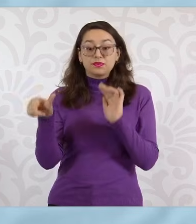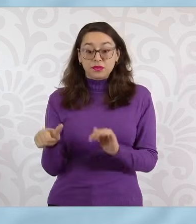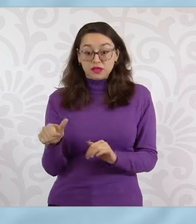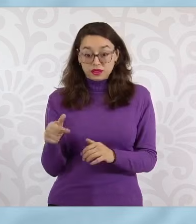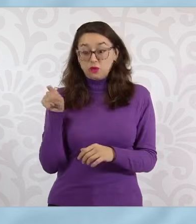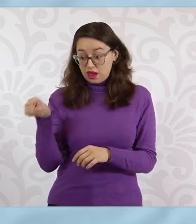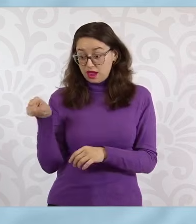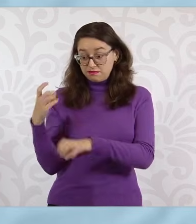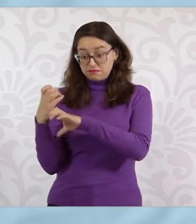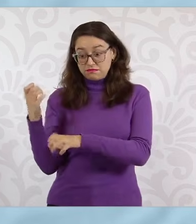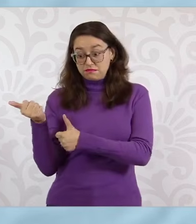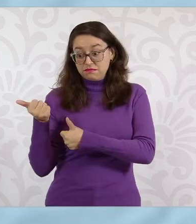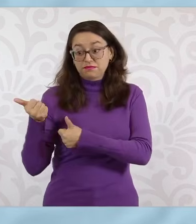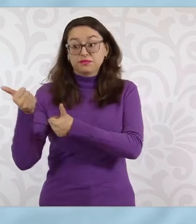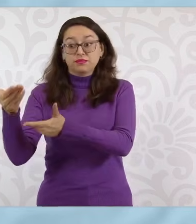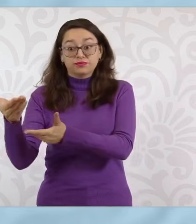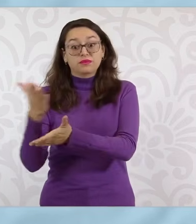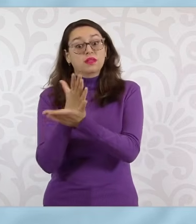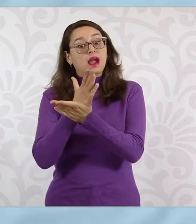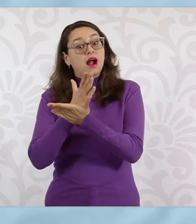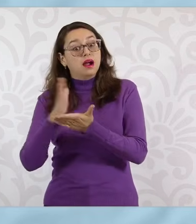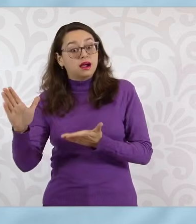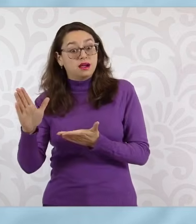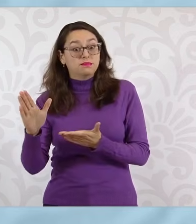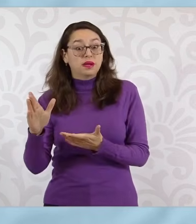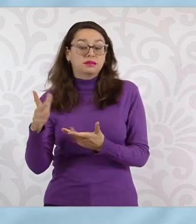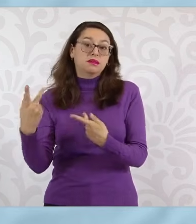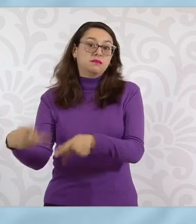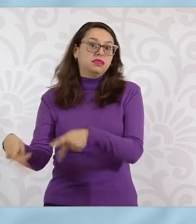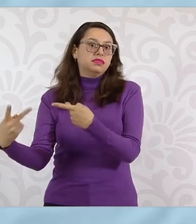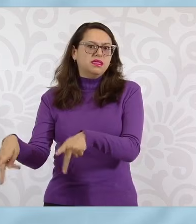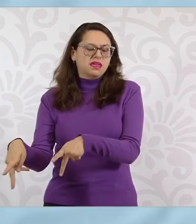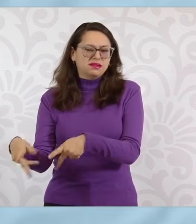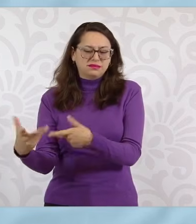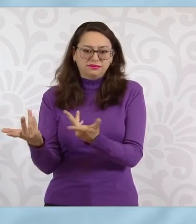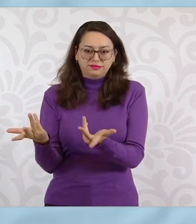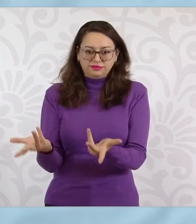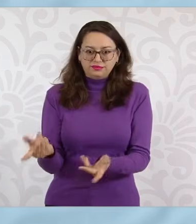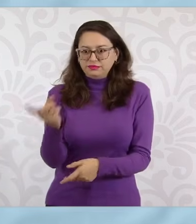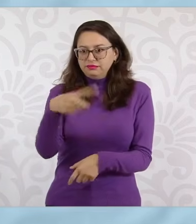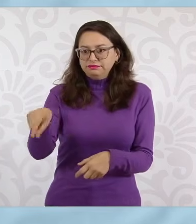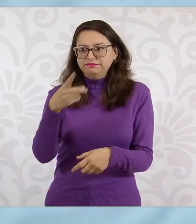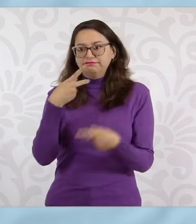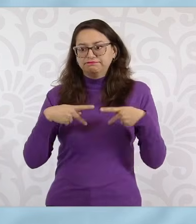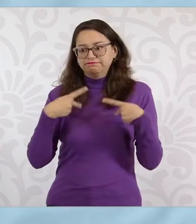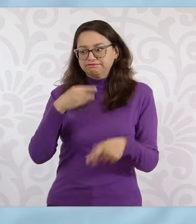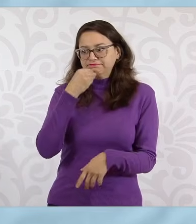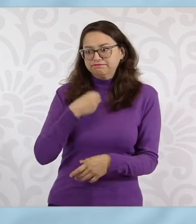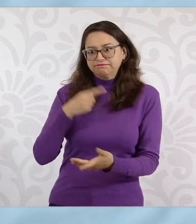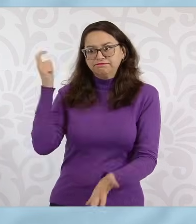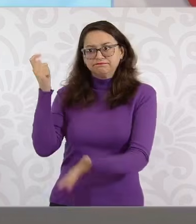San Lucas con un costo, por cierto, para la gente que más lo necesita. Por supuesto que con la nueva ley lo que hicimos